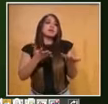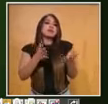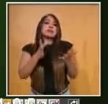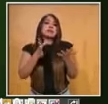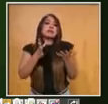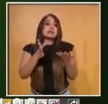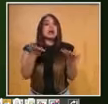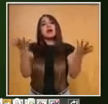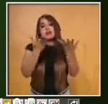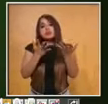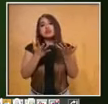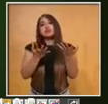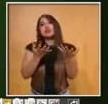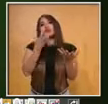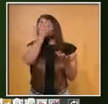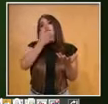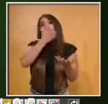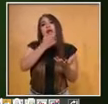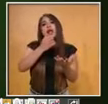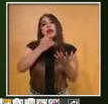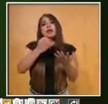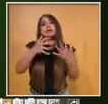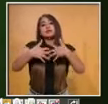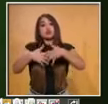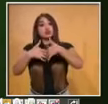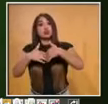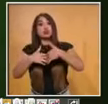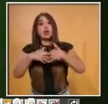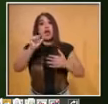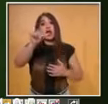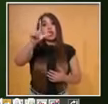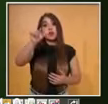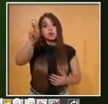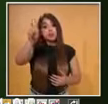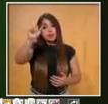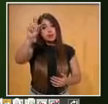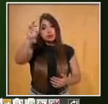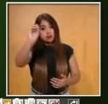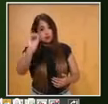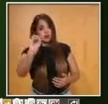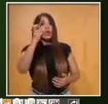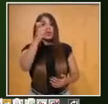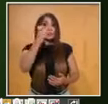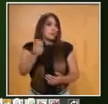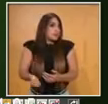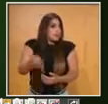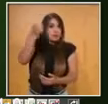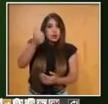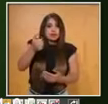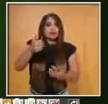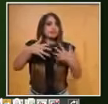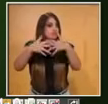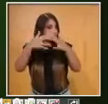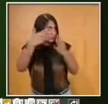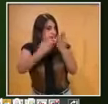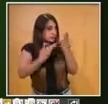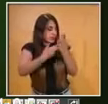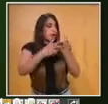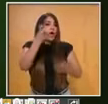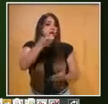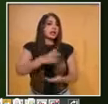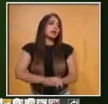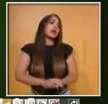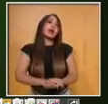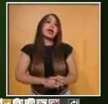Industrial Álvaro Obregón, la primera escuela técnica pública. En ese mismo año se hacen también las